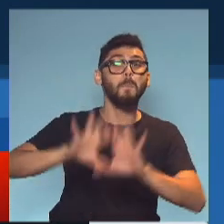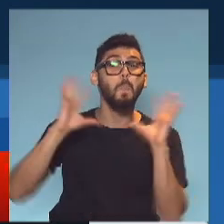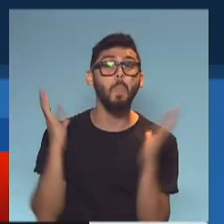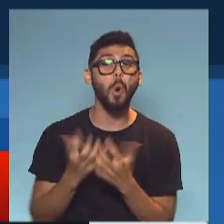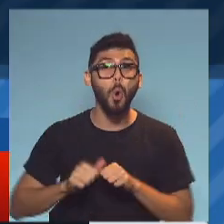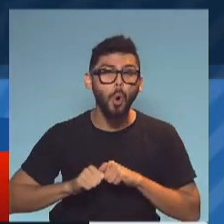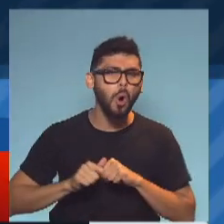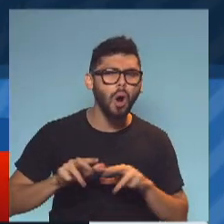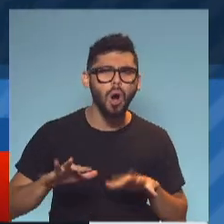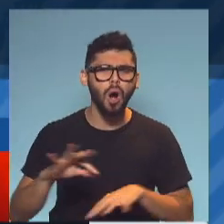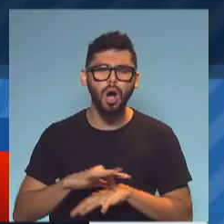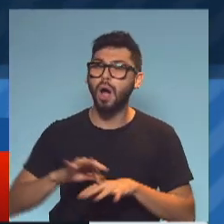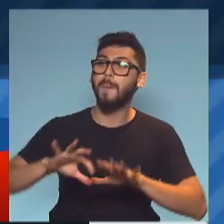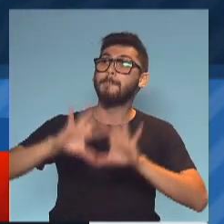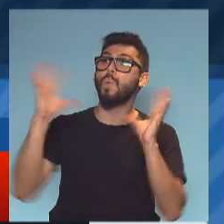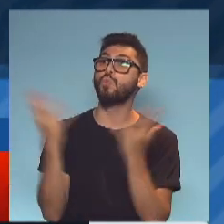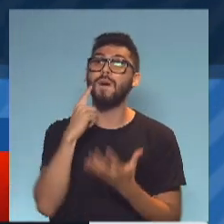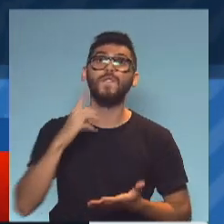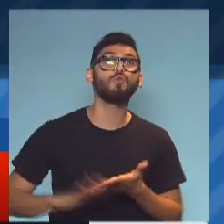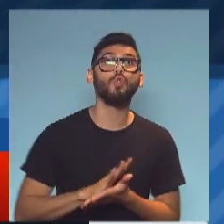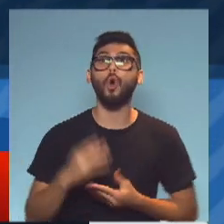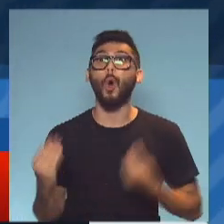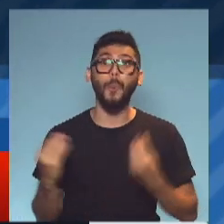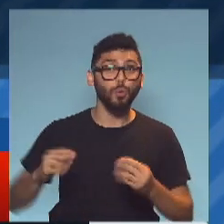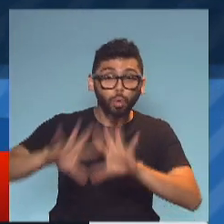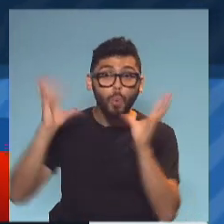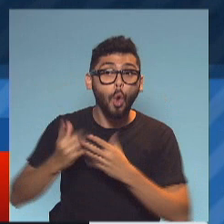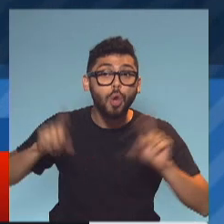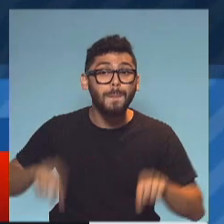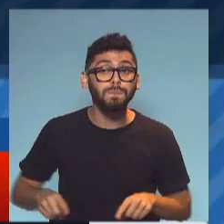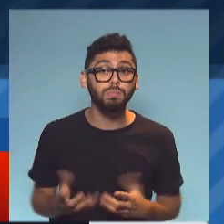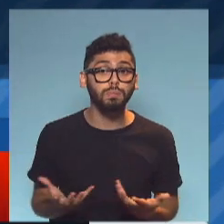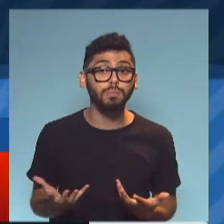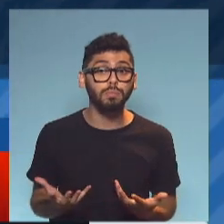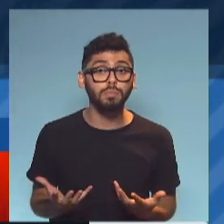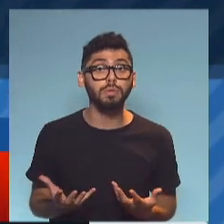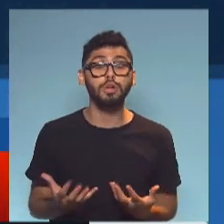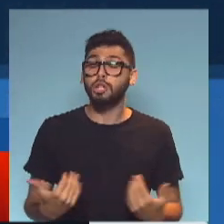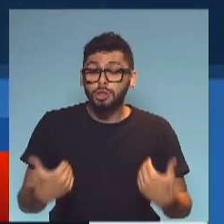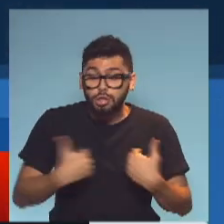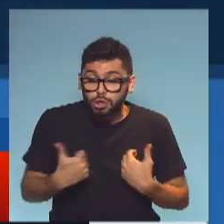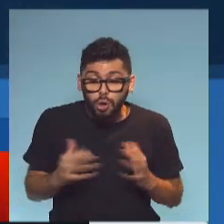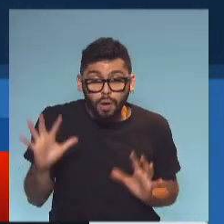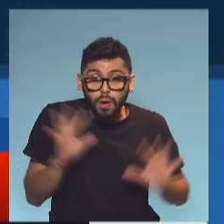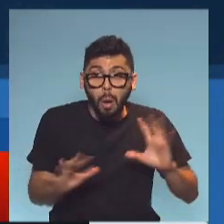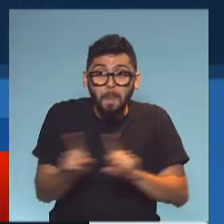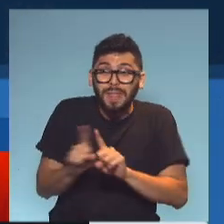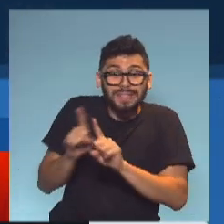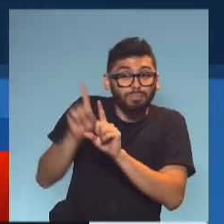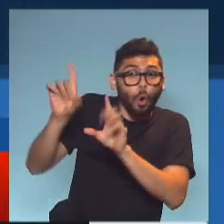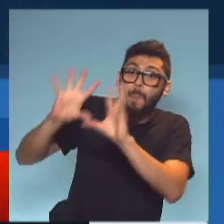el mundo no sabe cómo salir de este brete. Y la verdad es que lo que yo estoy haciendo no es más que lo que hace el